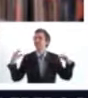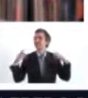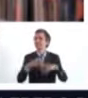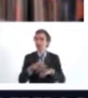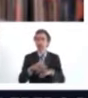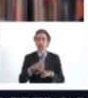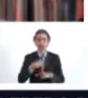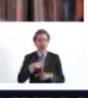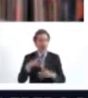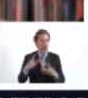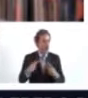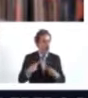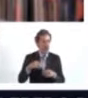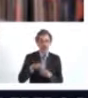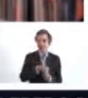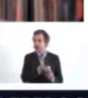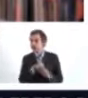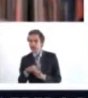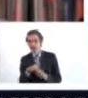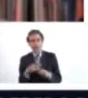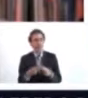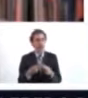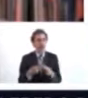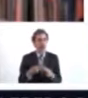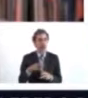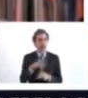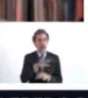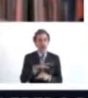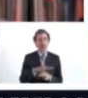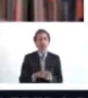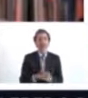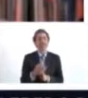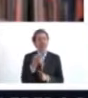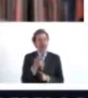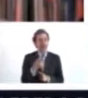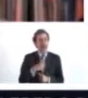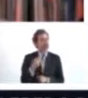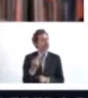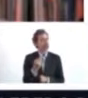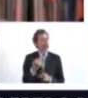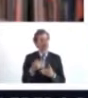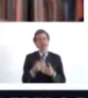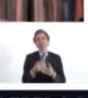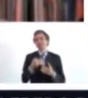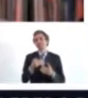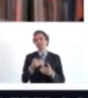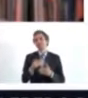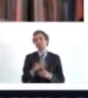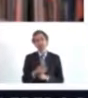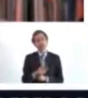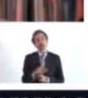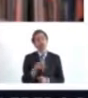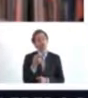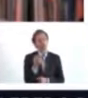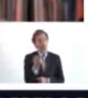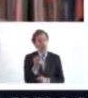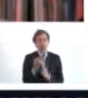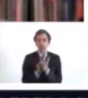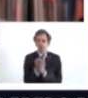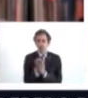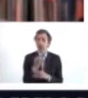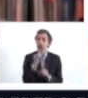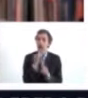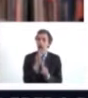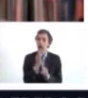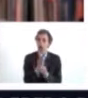año pasado, en los tres días de que dura el gran premio, las pruebas libres, en fin, la calificación y la carrera,